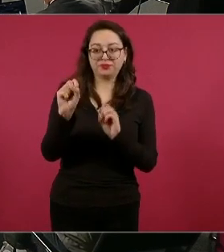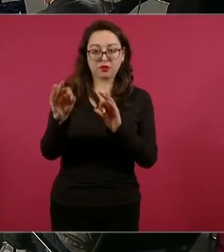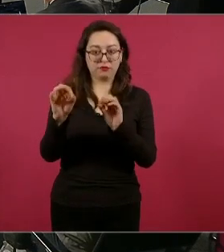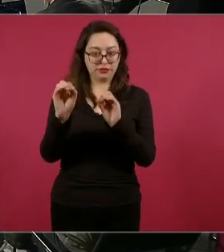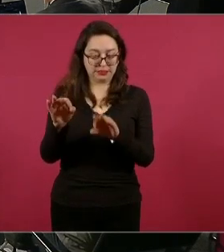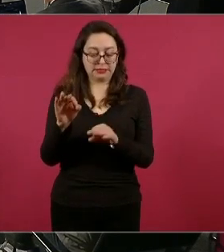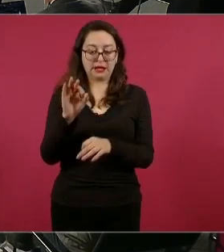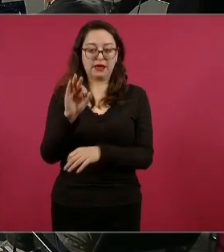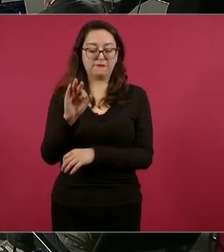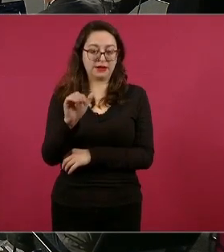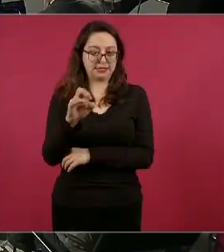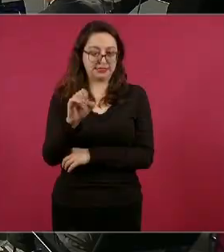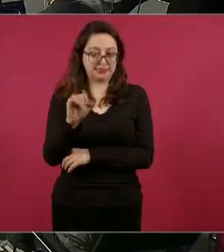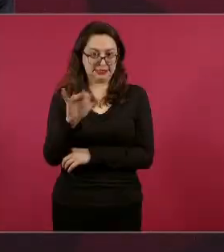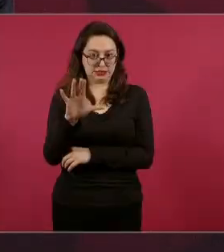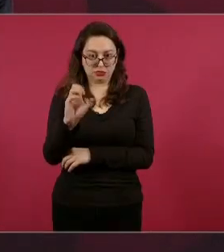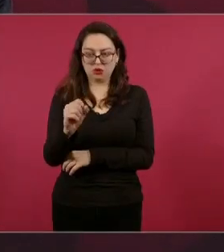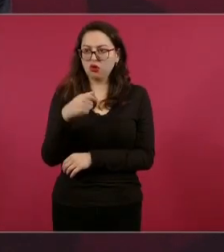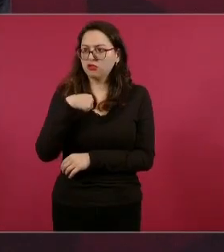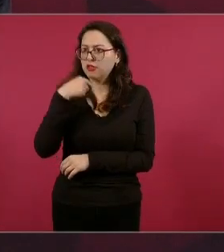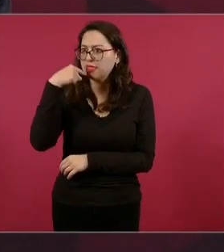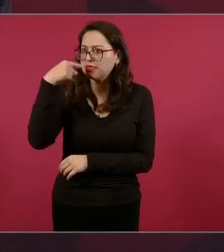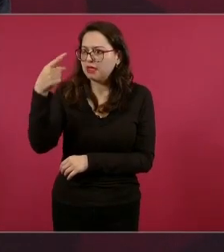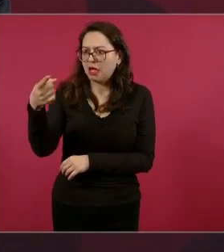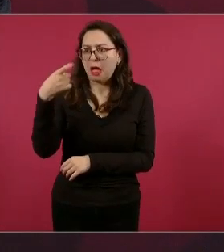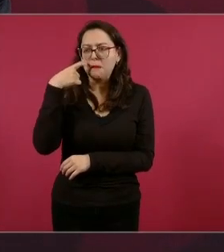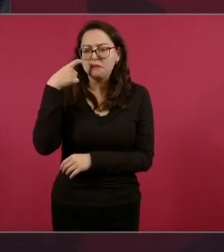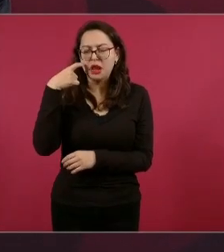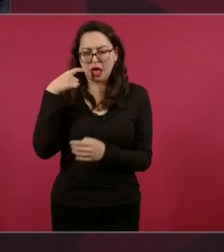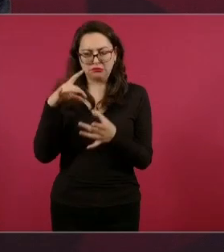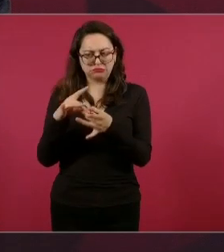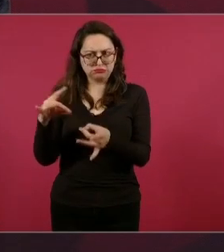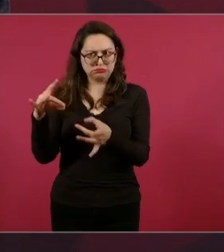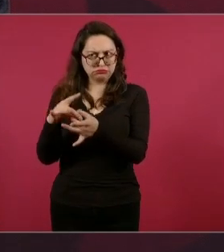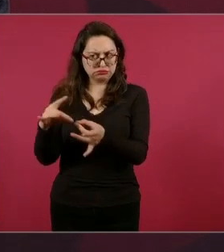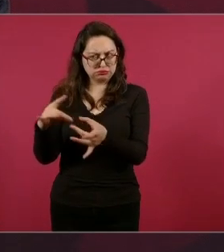me recibió y le dije que